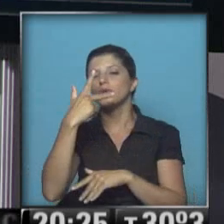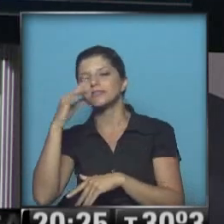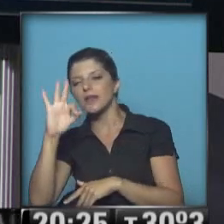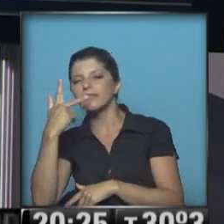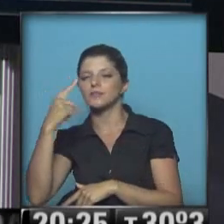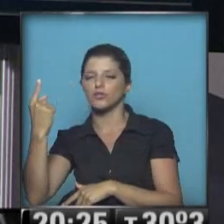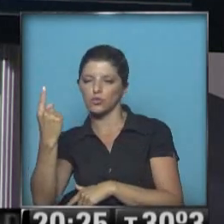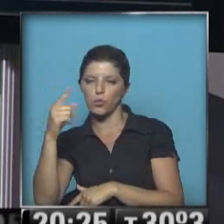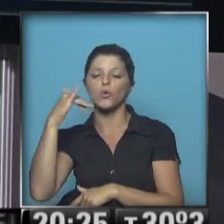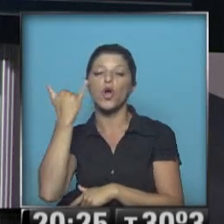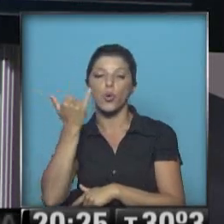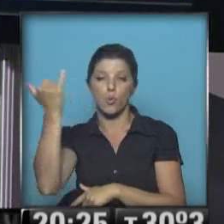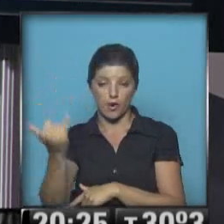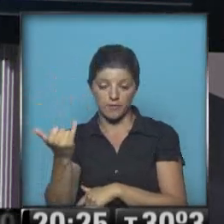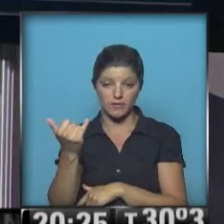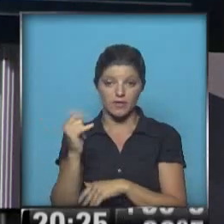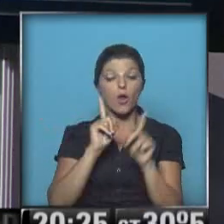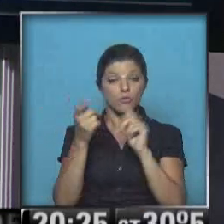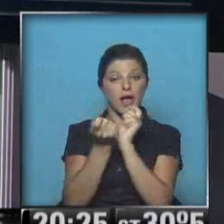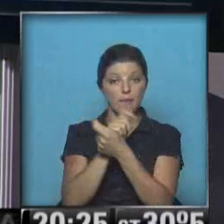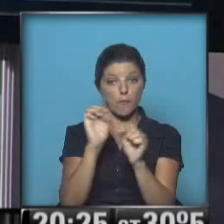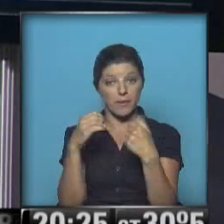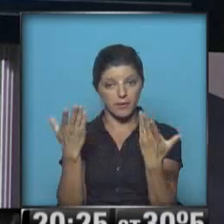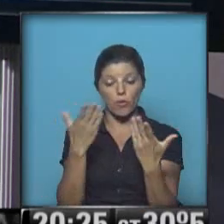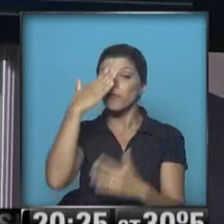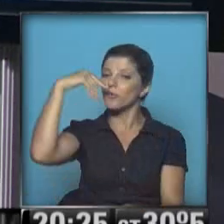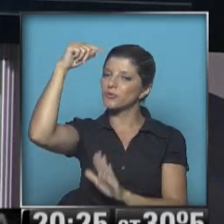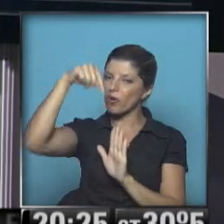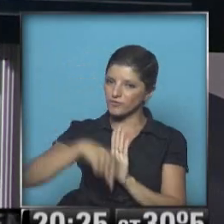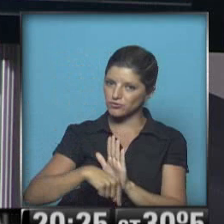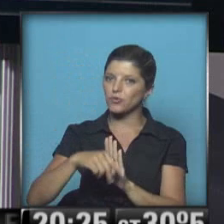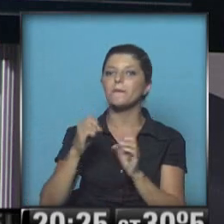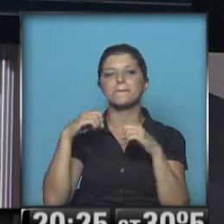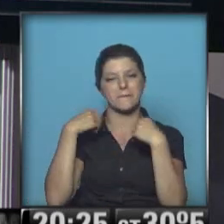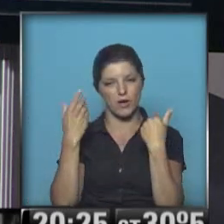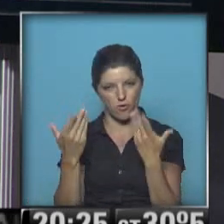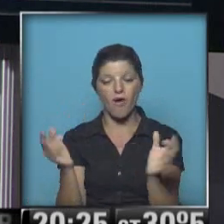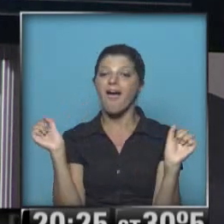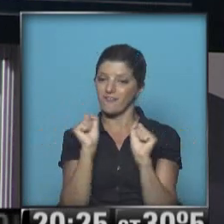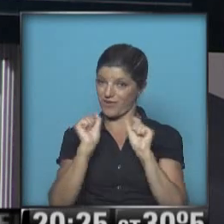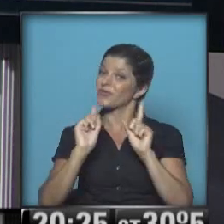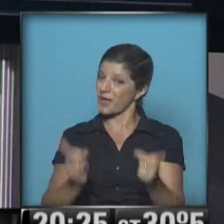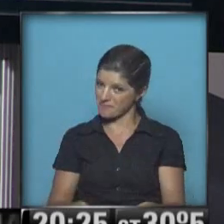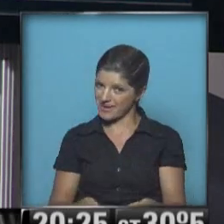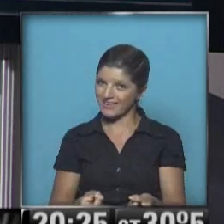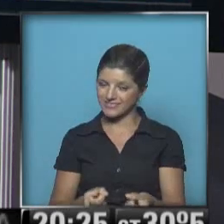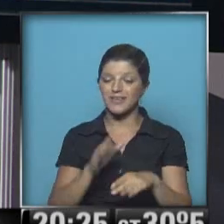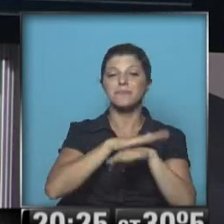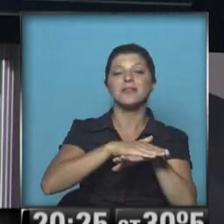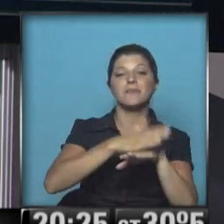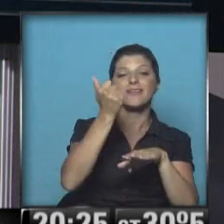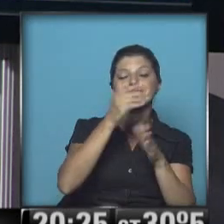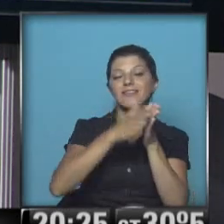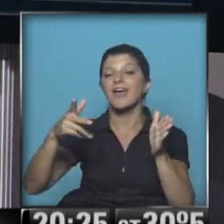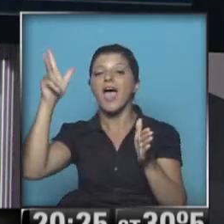gr el día jueves habrá mejoramientos temporarios Y por último en el sur argentino mucho más estable mucho más fresco también con mínimas que Irán de 6 a 8